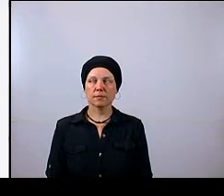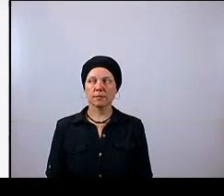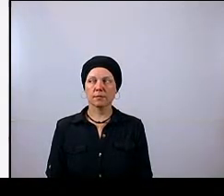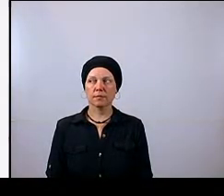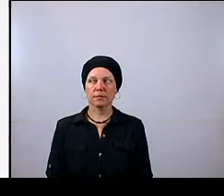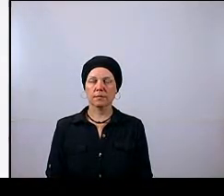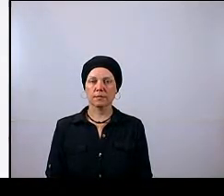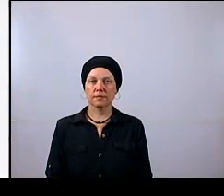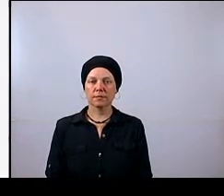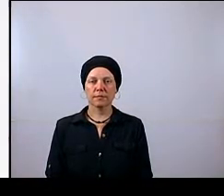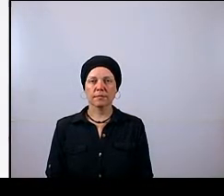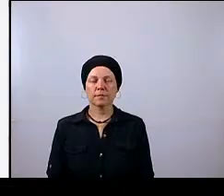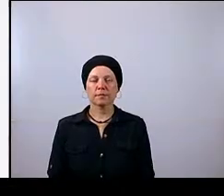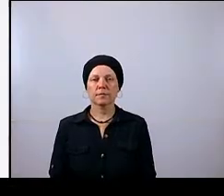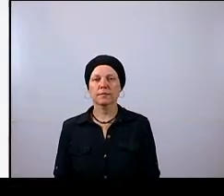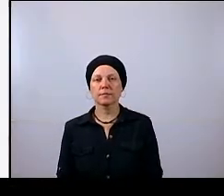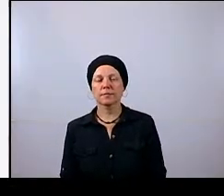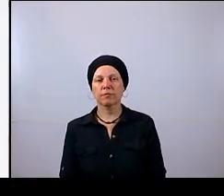Buenas.